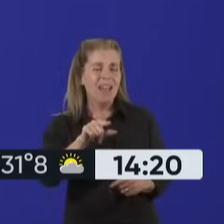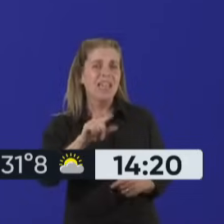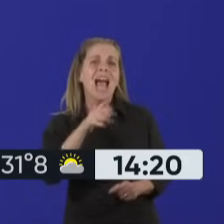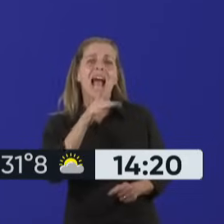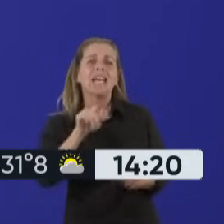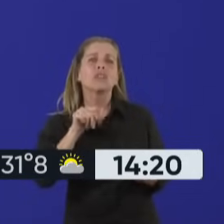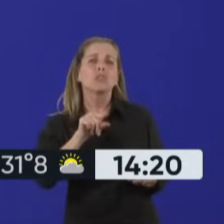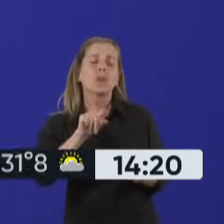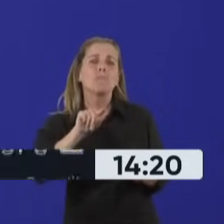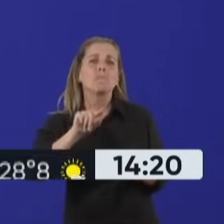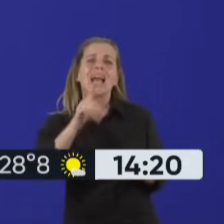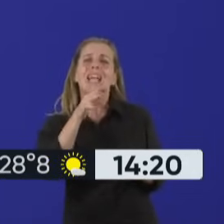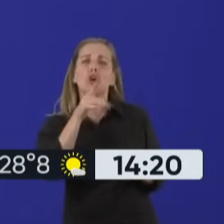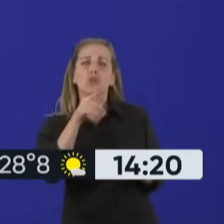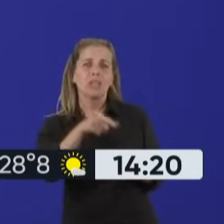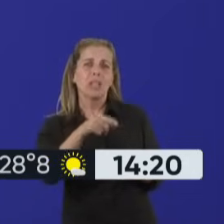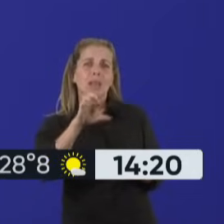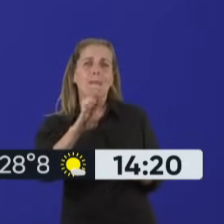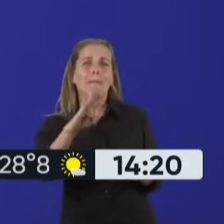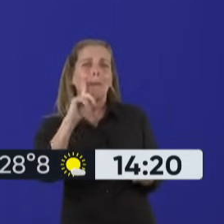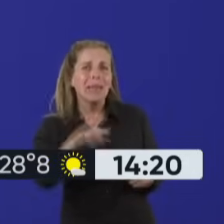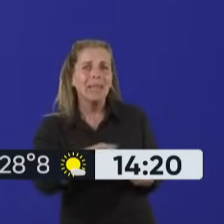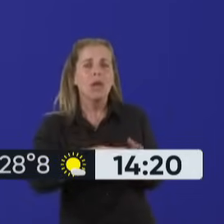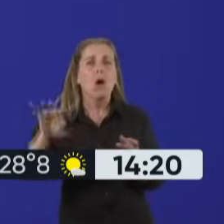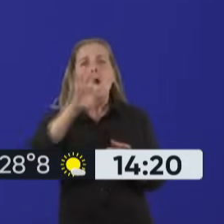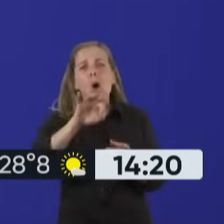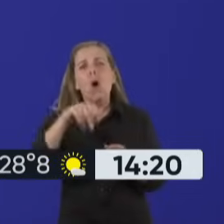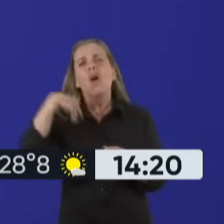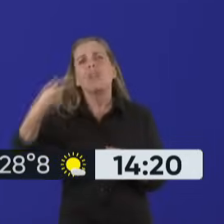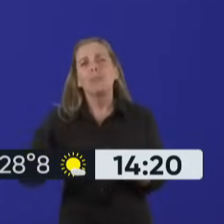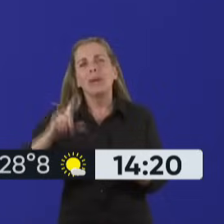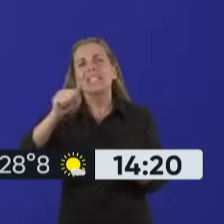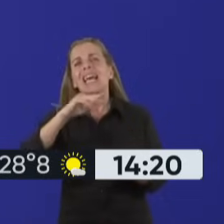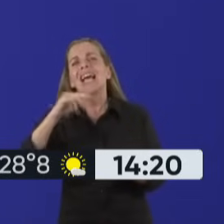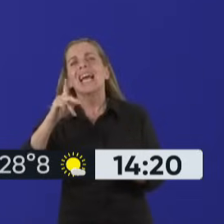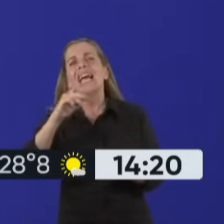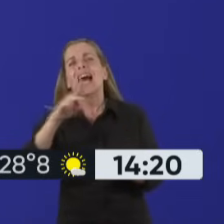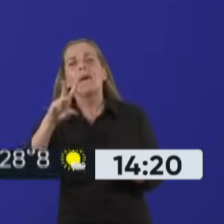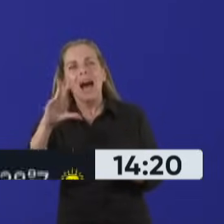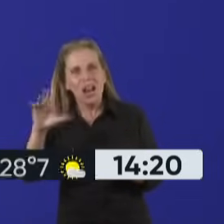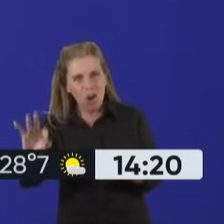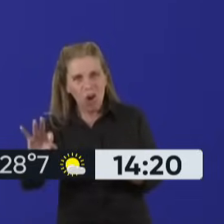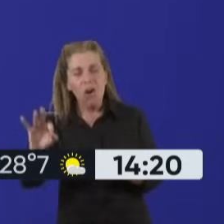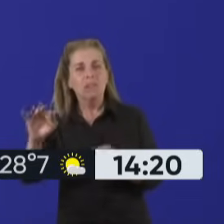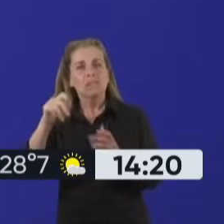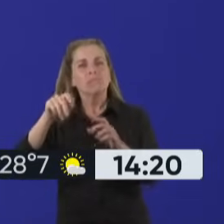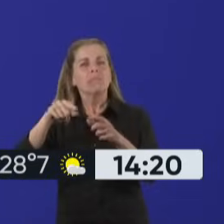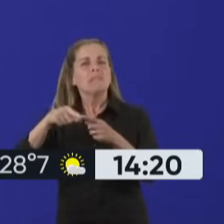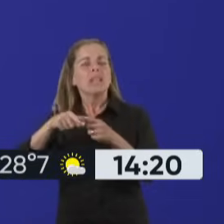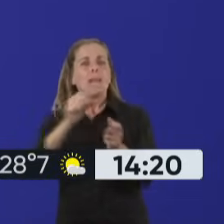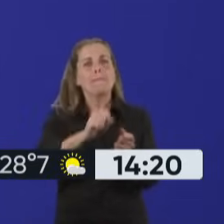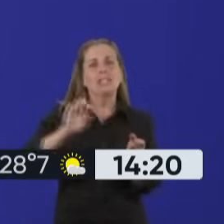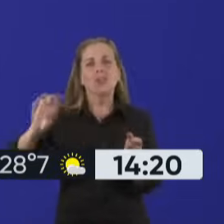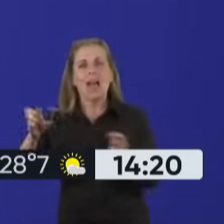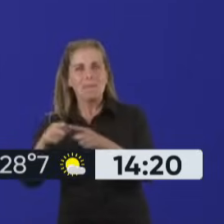puntos del PBI, o la tablita cambiaria en el año 81, que tenía 11.